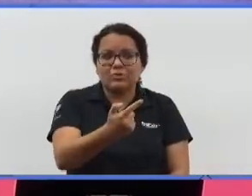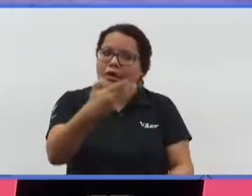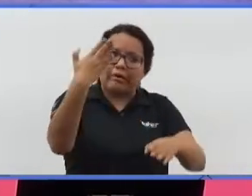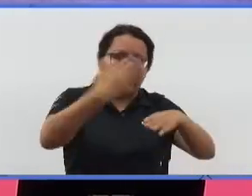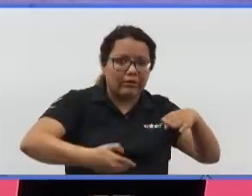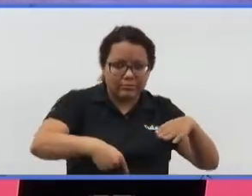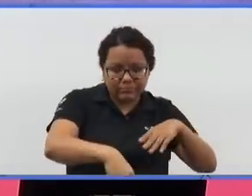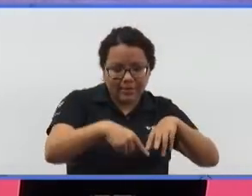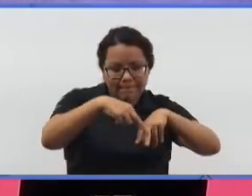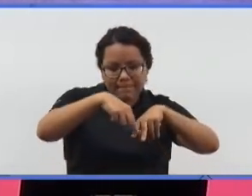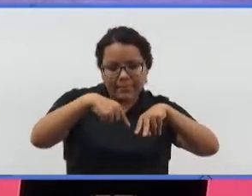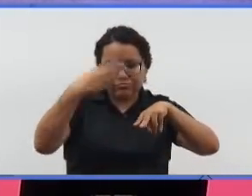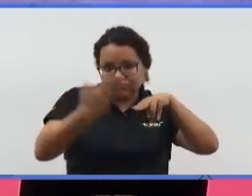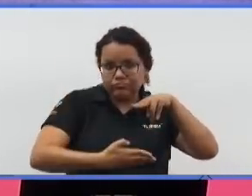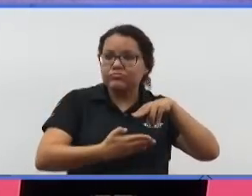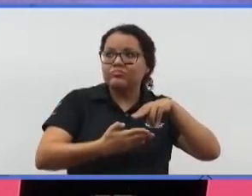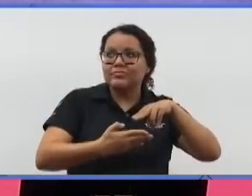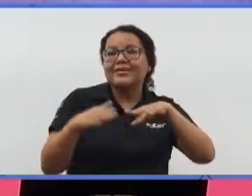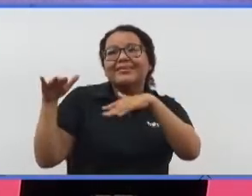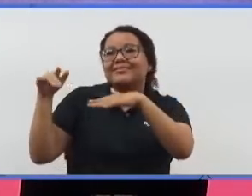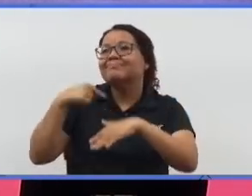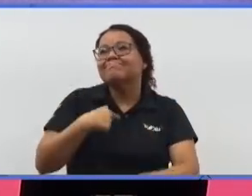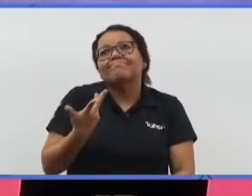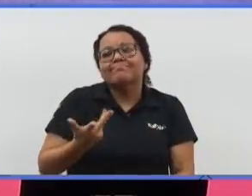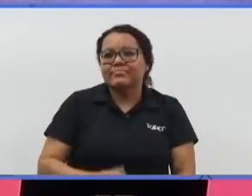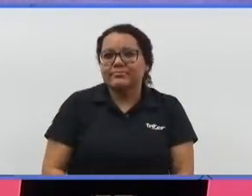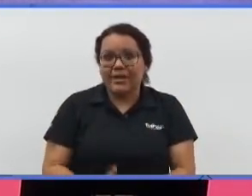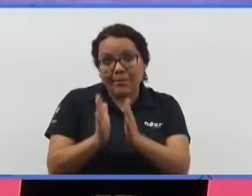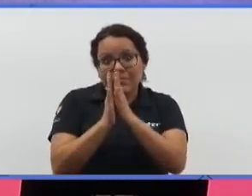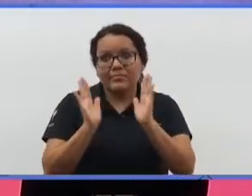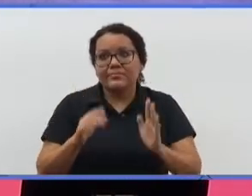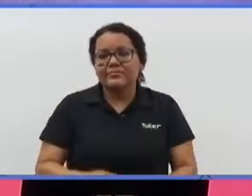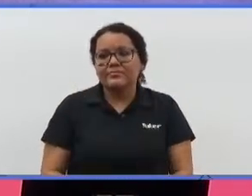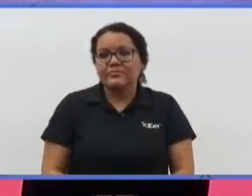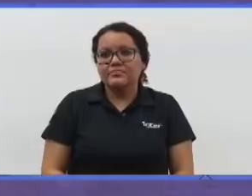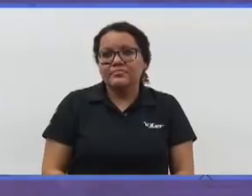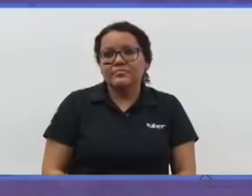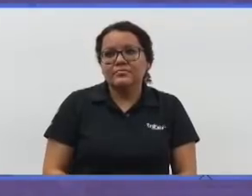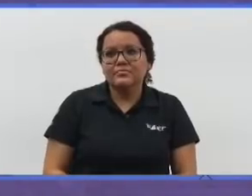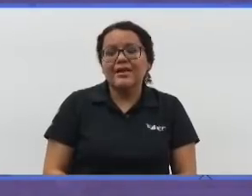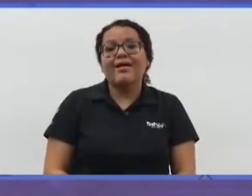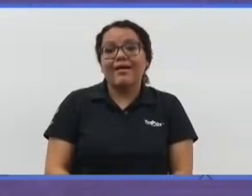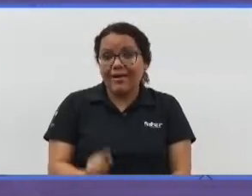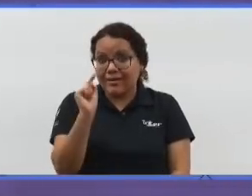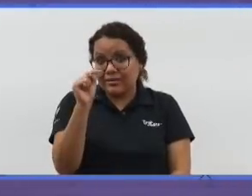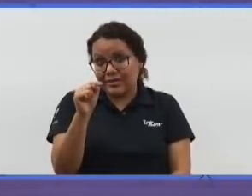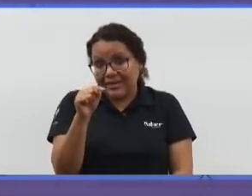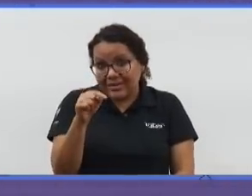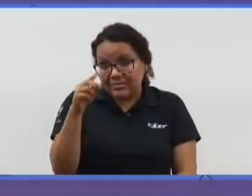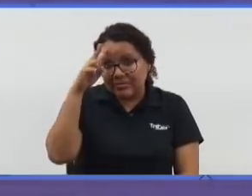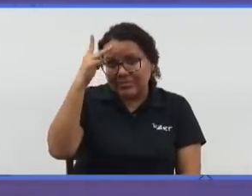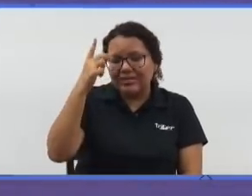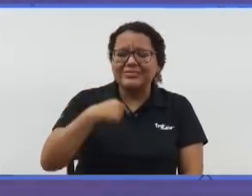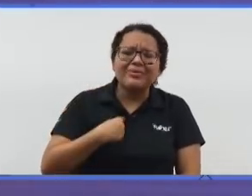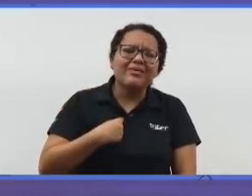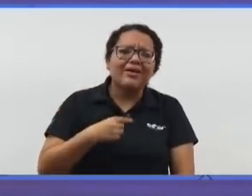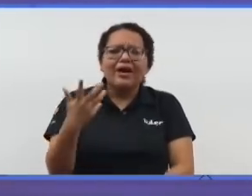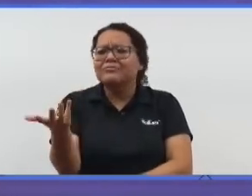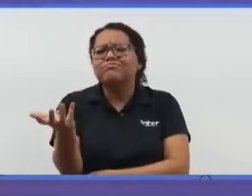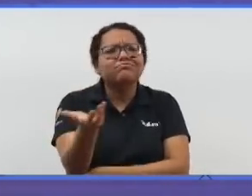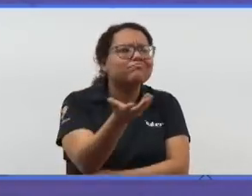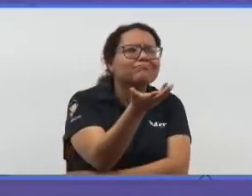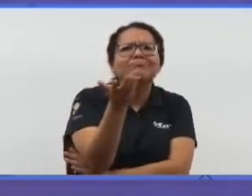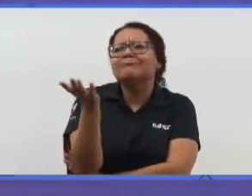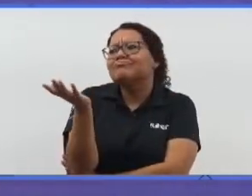entiende lo que estoy diciendo a ver y la evidencia de ser salones que andas coreando los coritos ni de